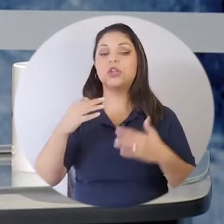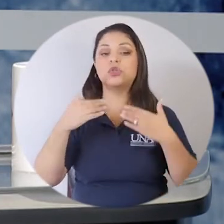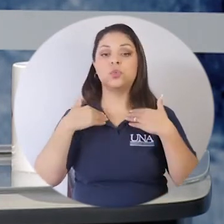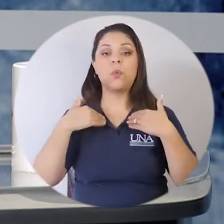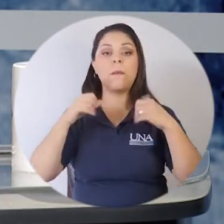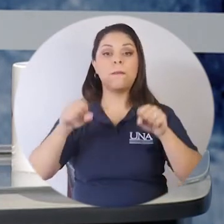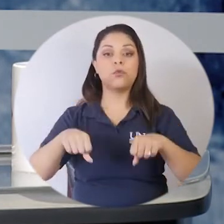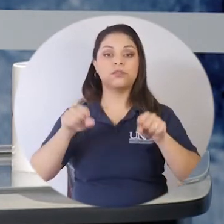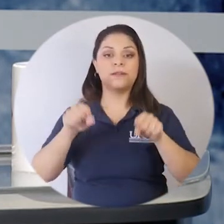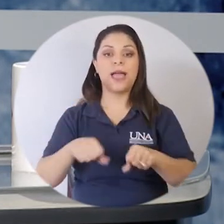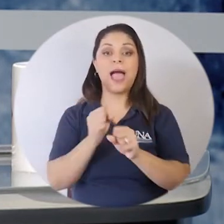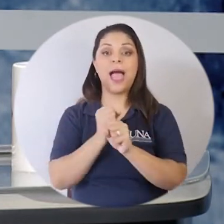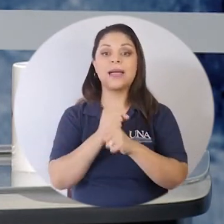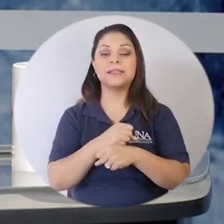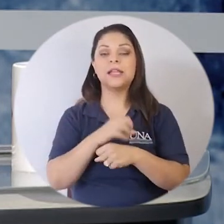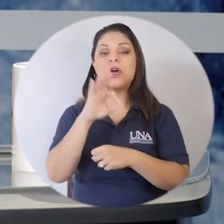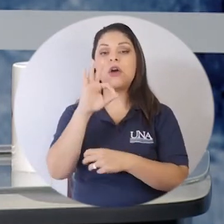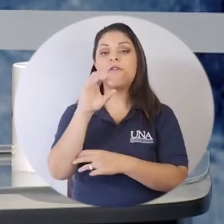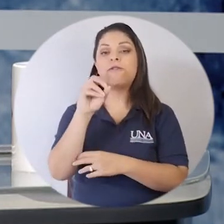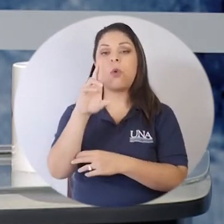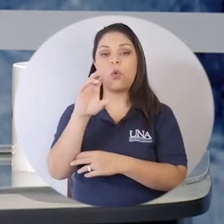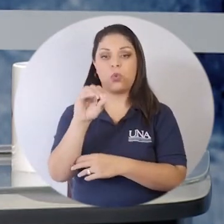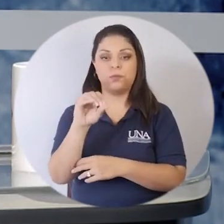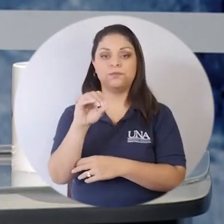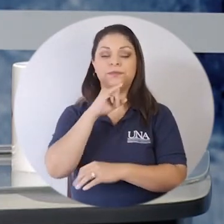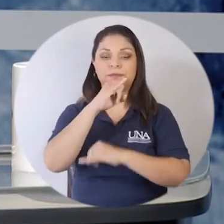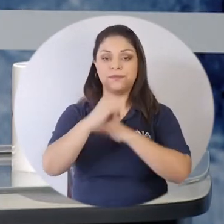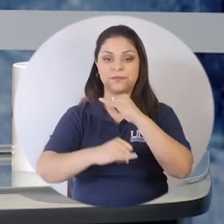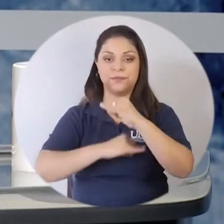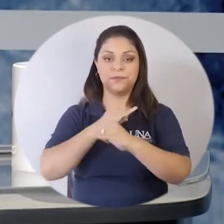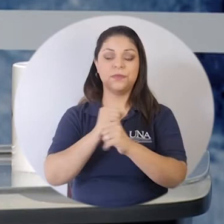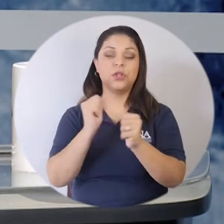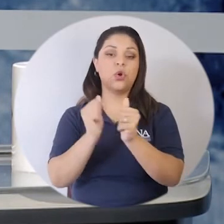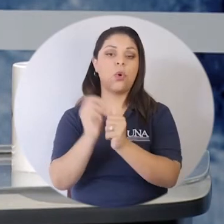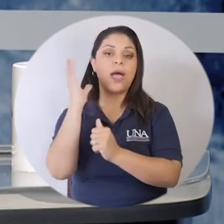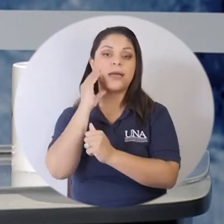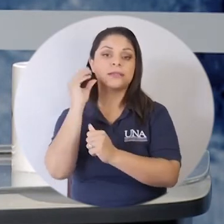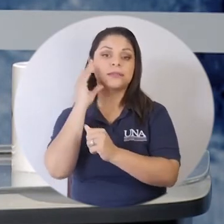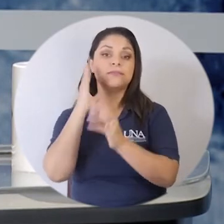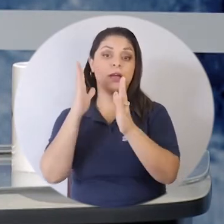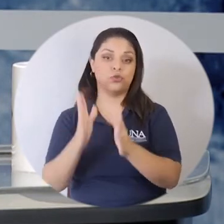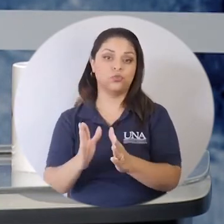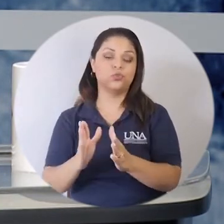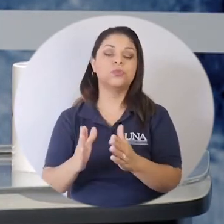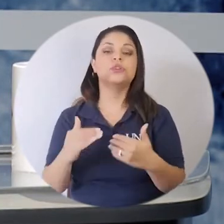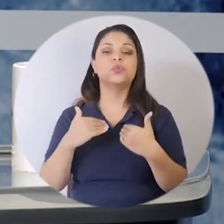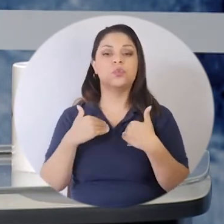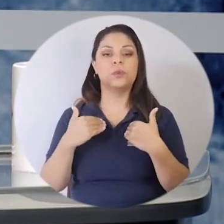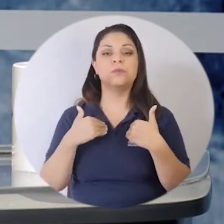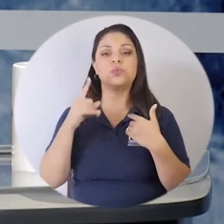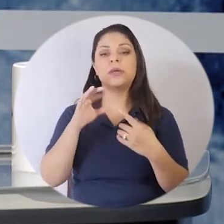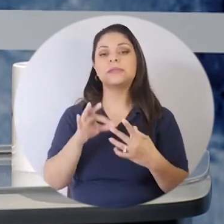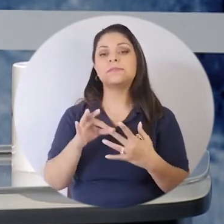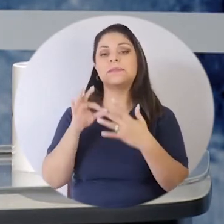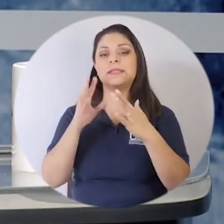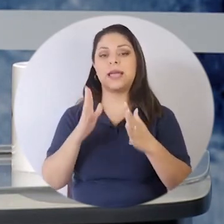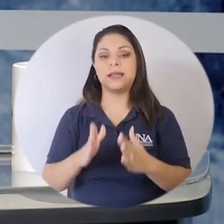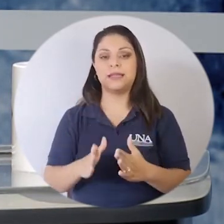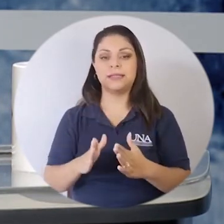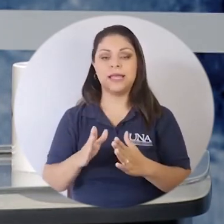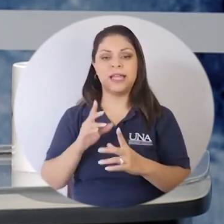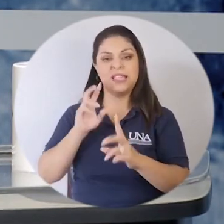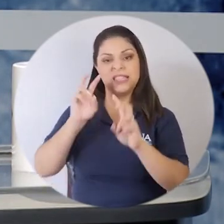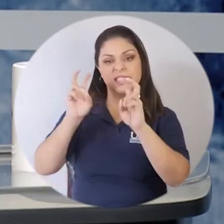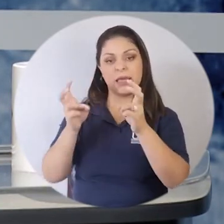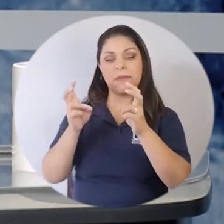la posibilidad de realizar un foro internacional con expertos en el cual, por ejemplo, pudimos contar con una especialista